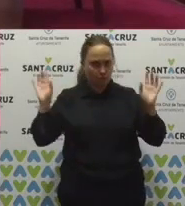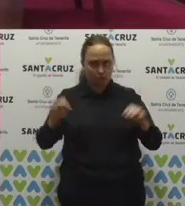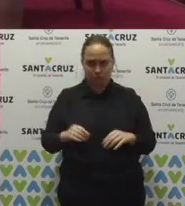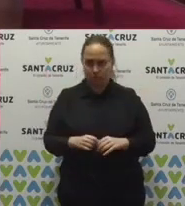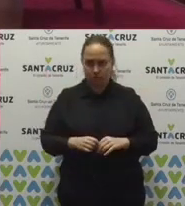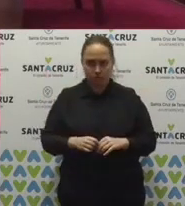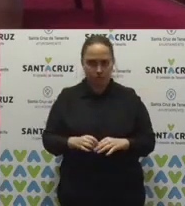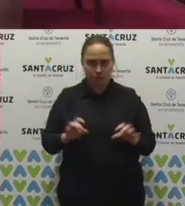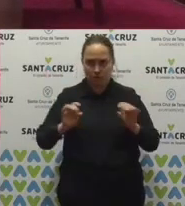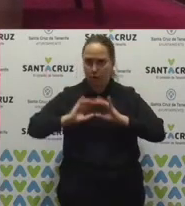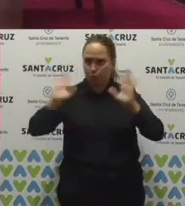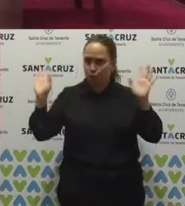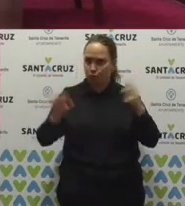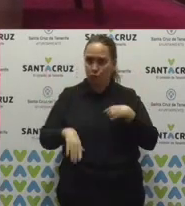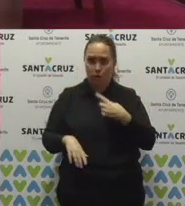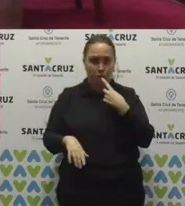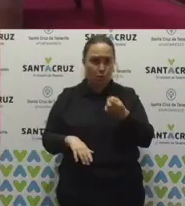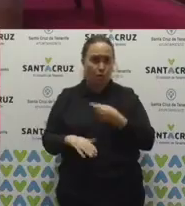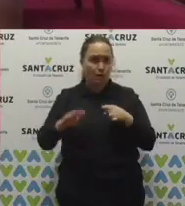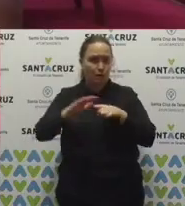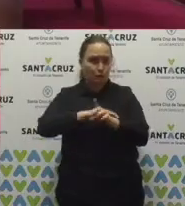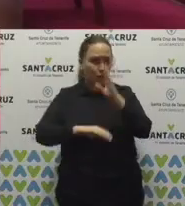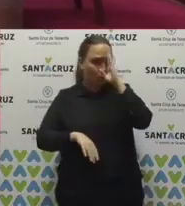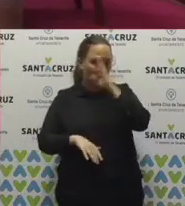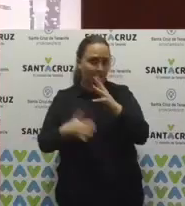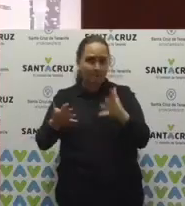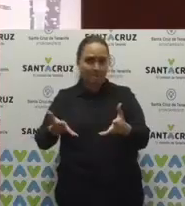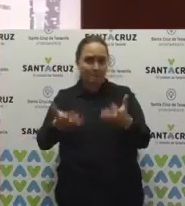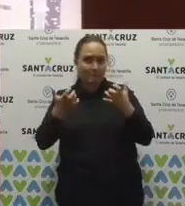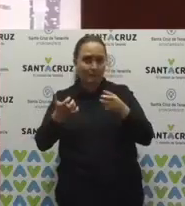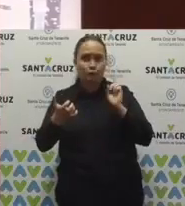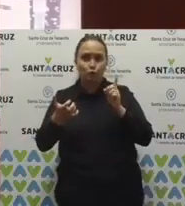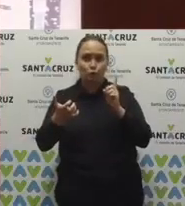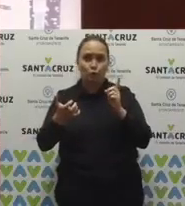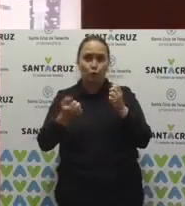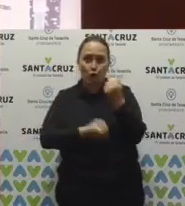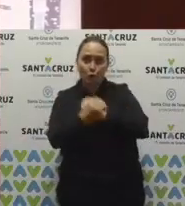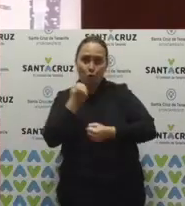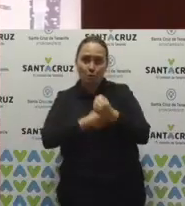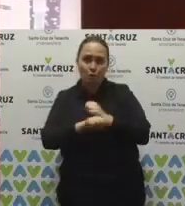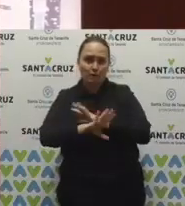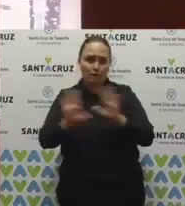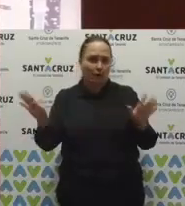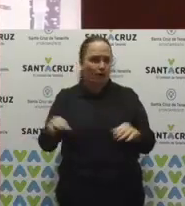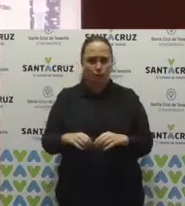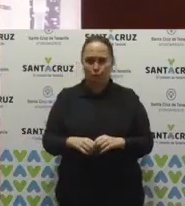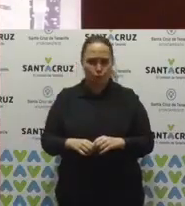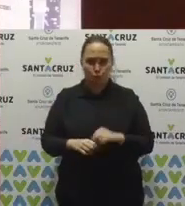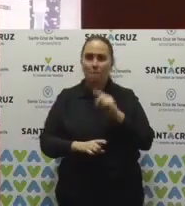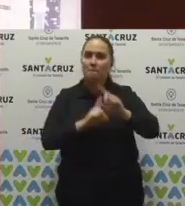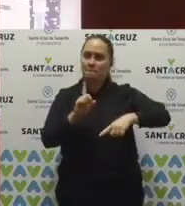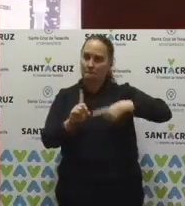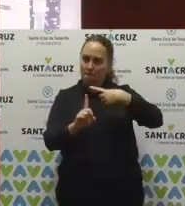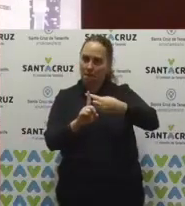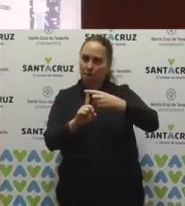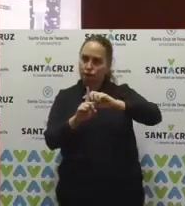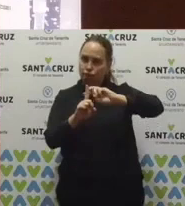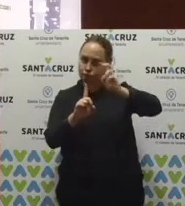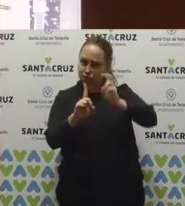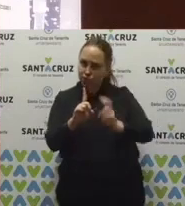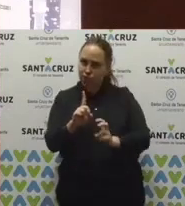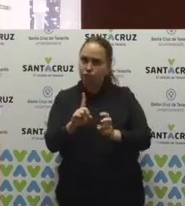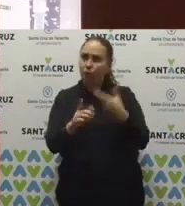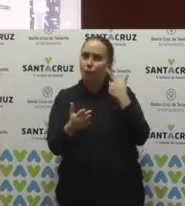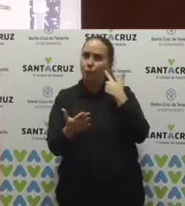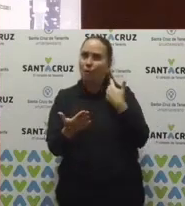yo he destacado que las ventajas de la gestión directa no se limitaba solamente a la cuestión de los costes sino he planteado que creo que es un elemento de garantía